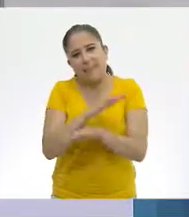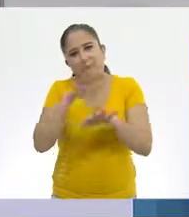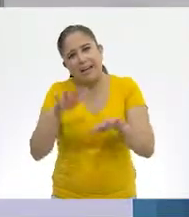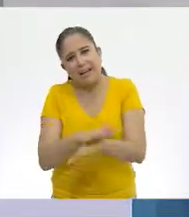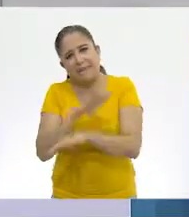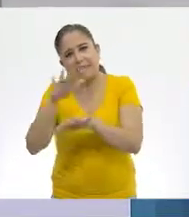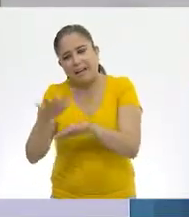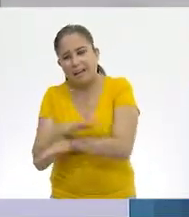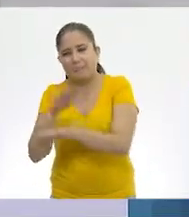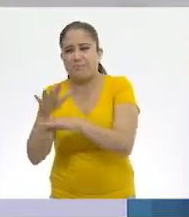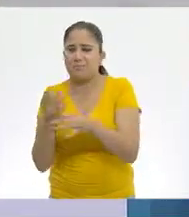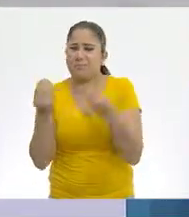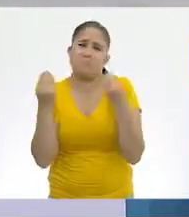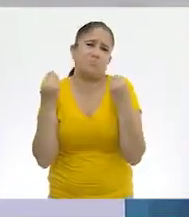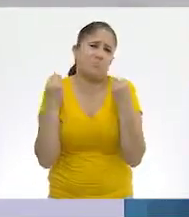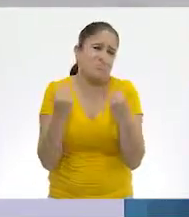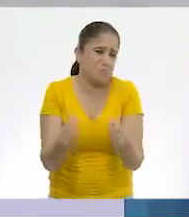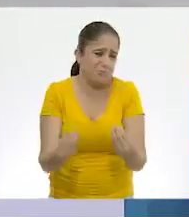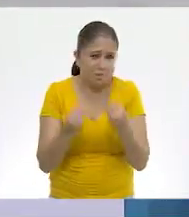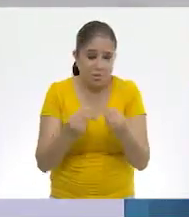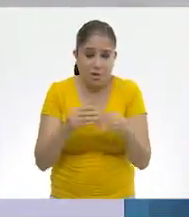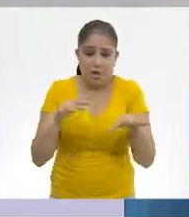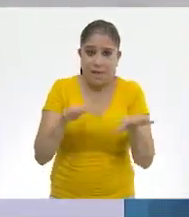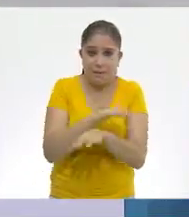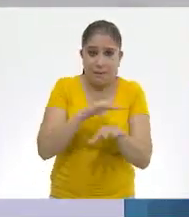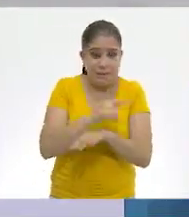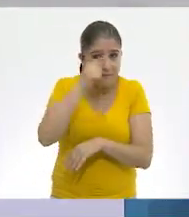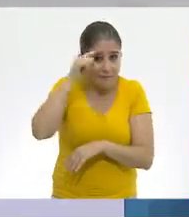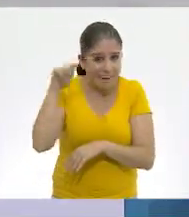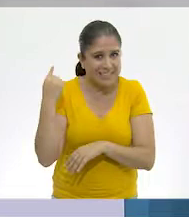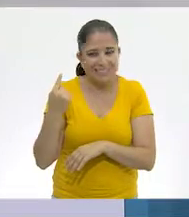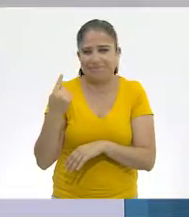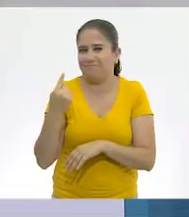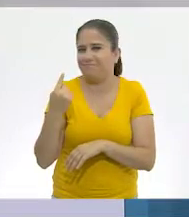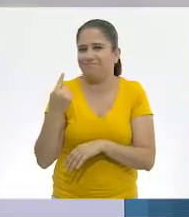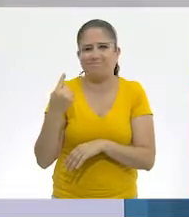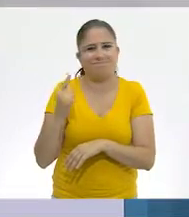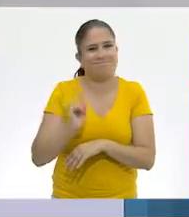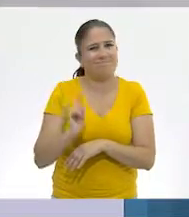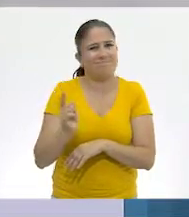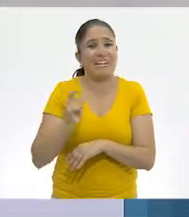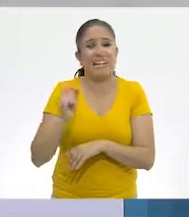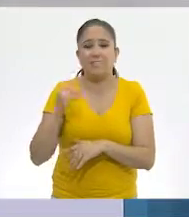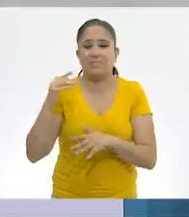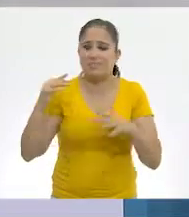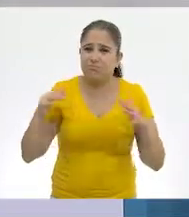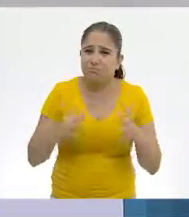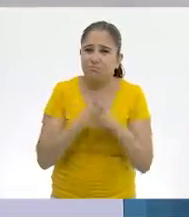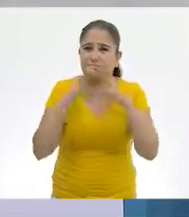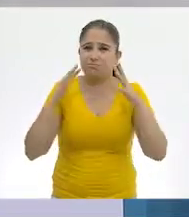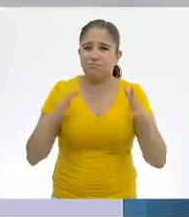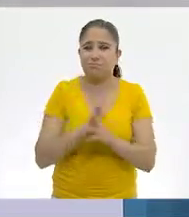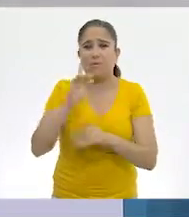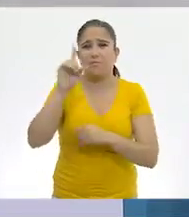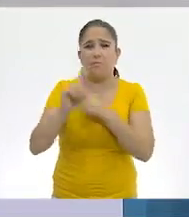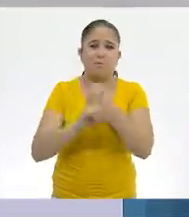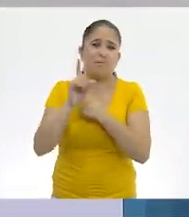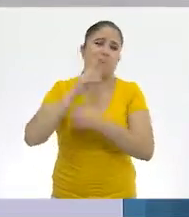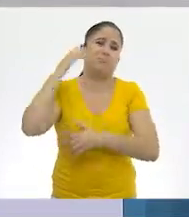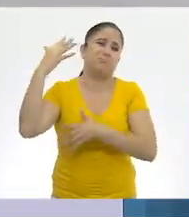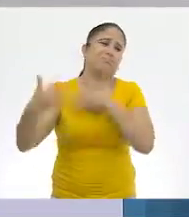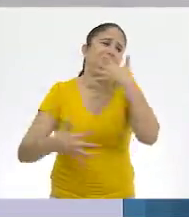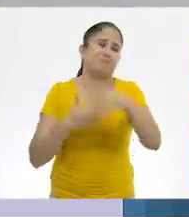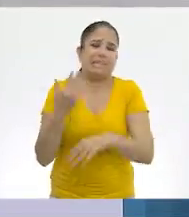Y como sabes, los grandes cambios nunca son fáciles. Los conflictos son inevitables en todas las grandes